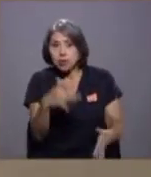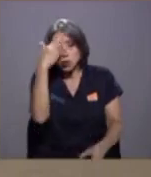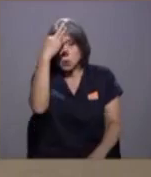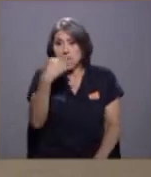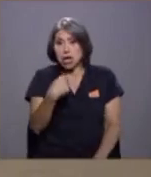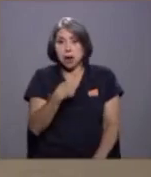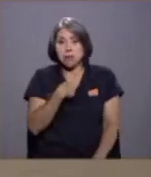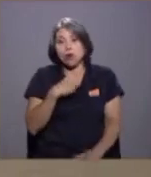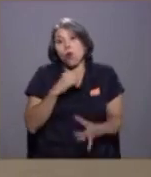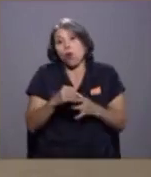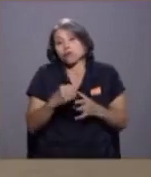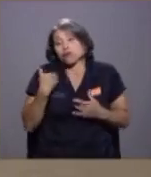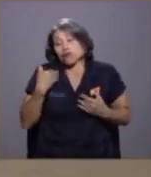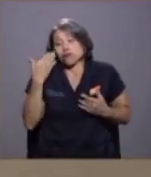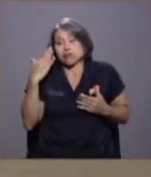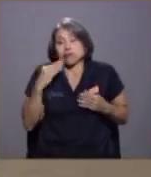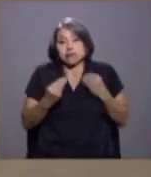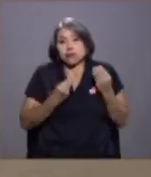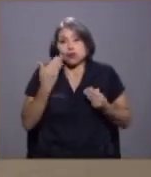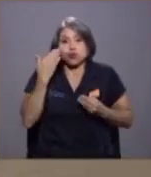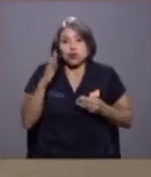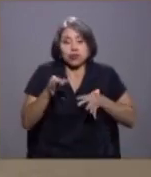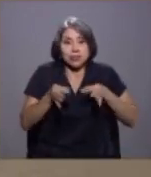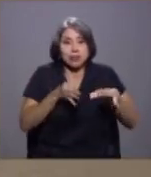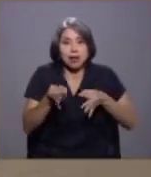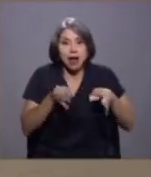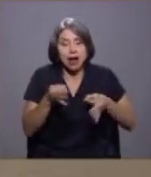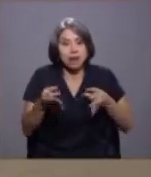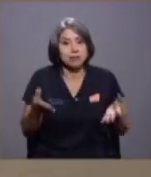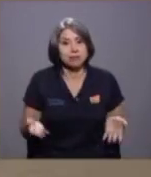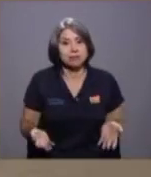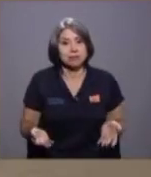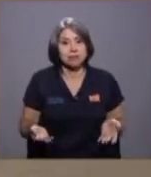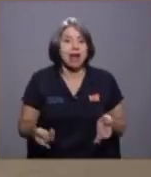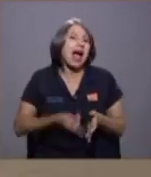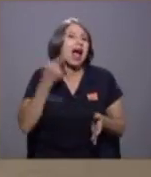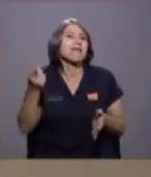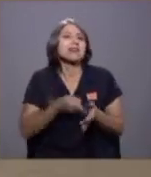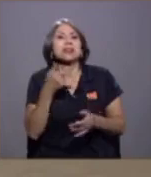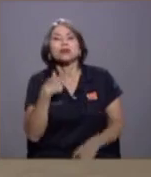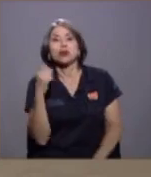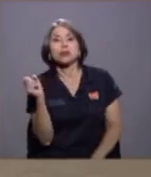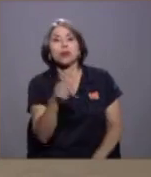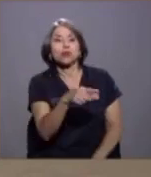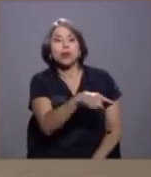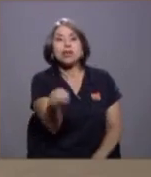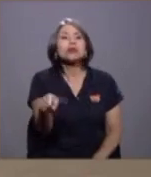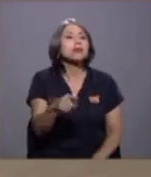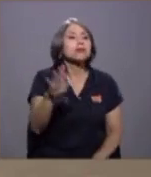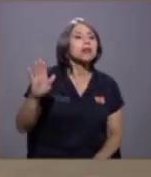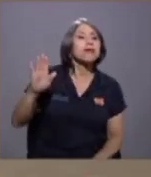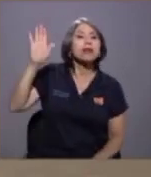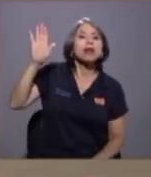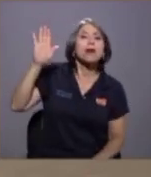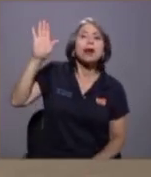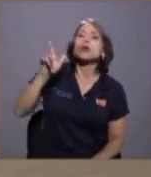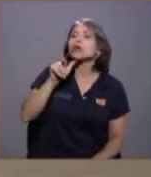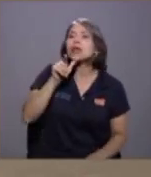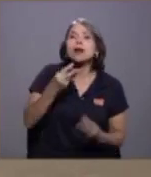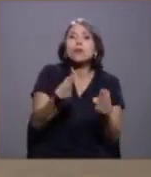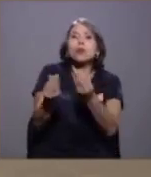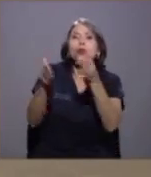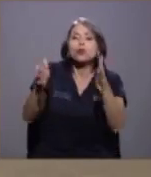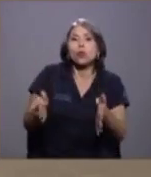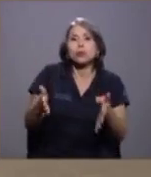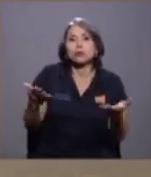yo no lo sé explicar. De vez en cuando les pregunto en clase, bueno, aquí quién levante la mano el que es productor, y obviamente a